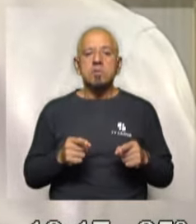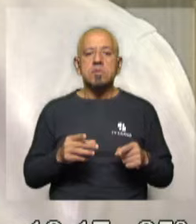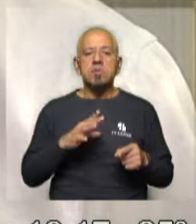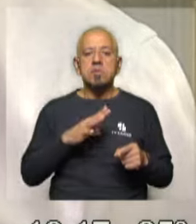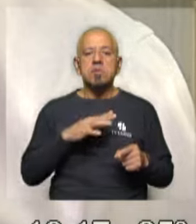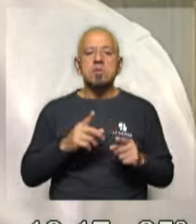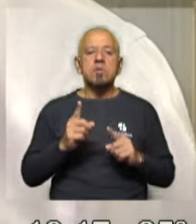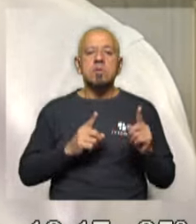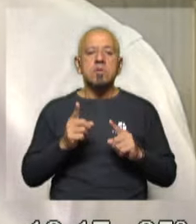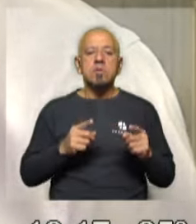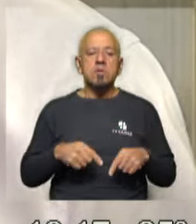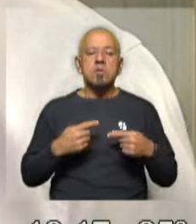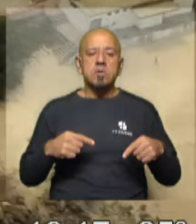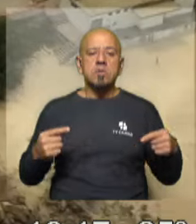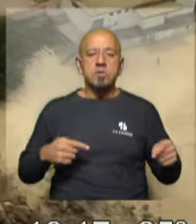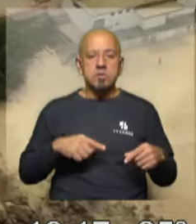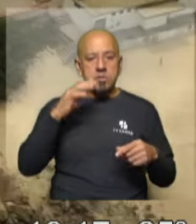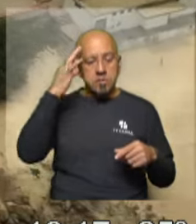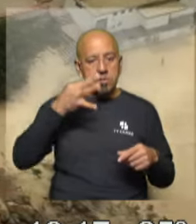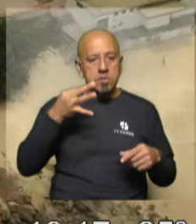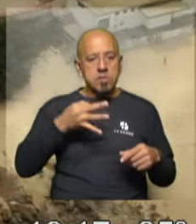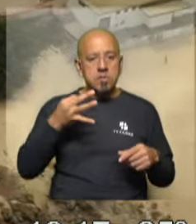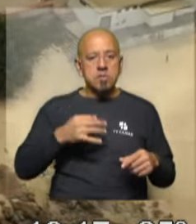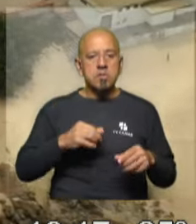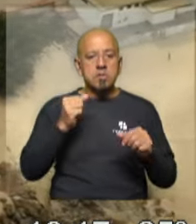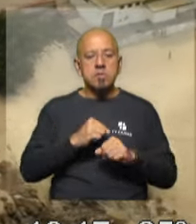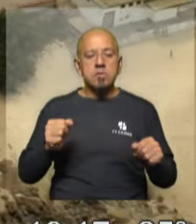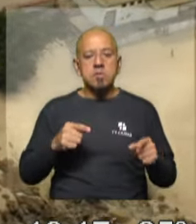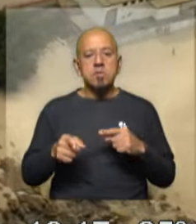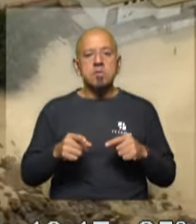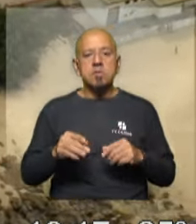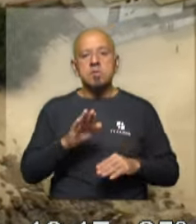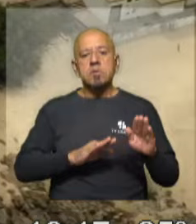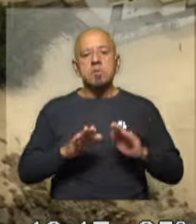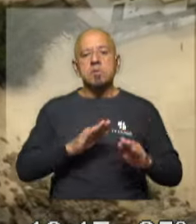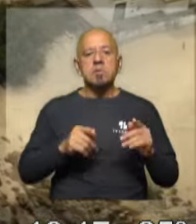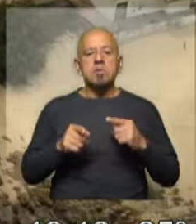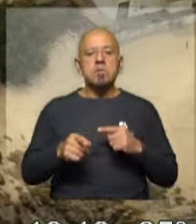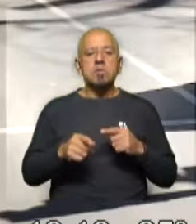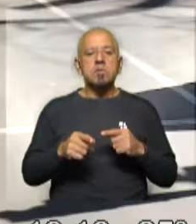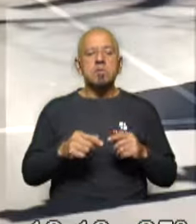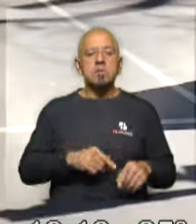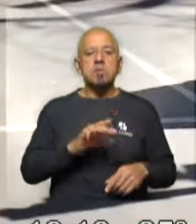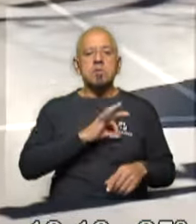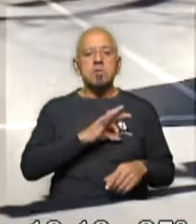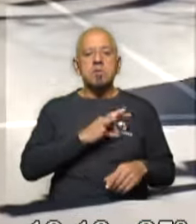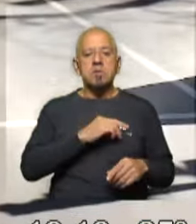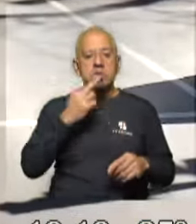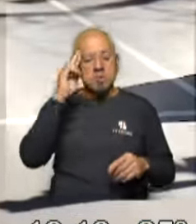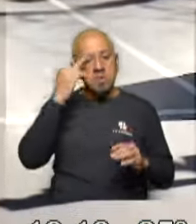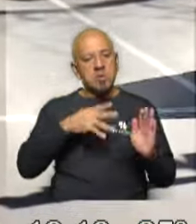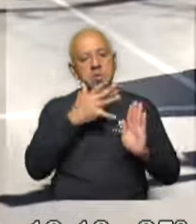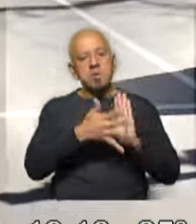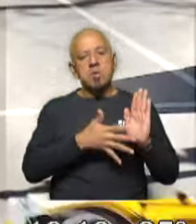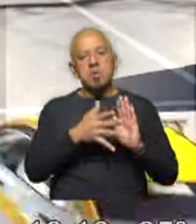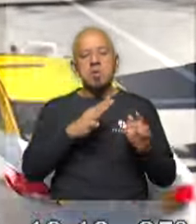algunas cosas que realmente hay que corregir. Por ejemplo. Y la unificación del criterio de la toma del examen a nivel de todo el país.